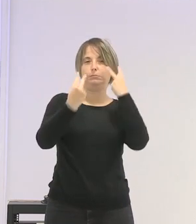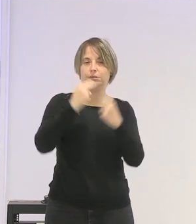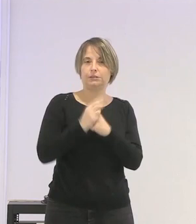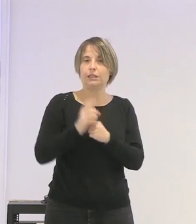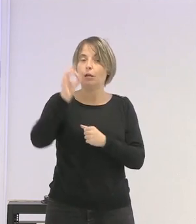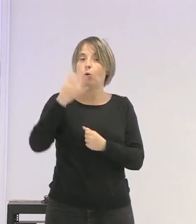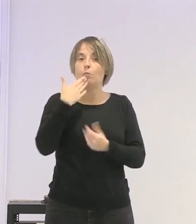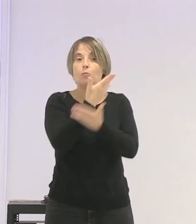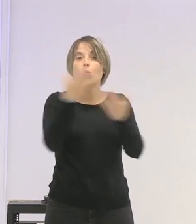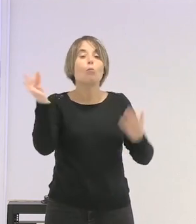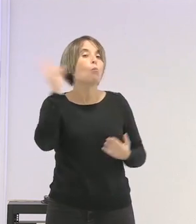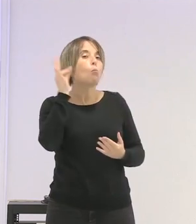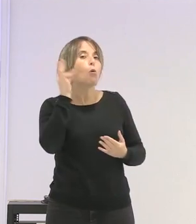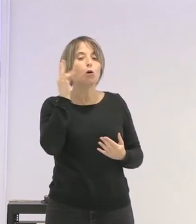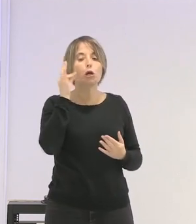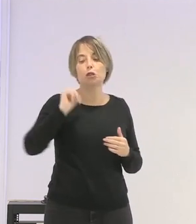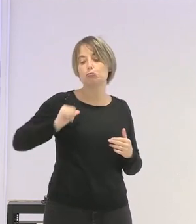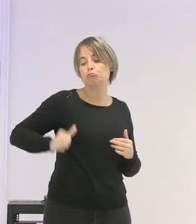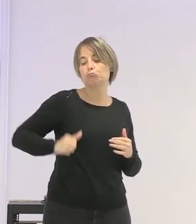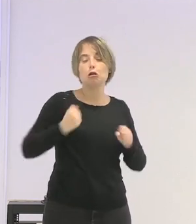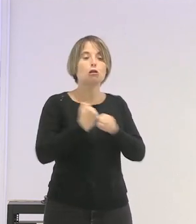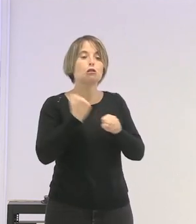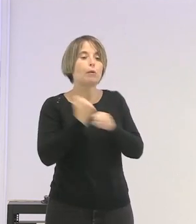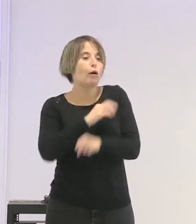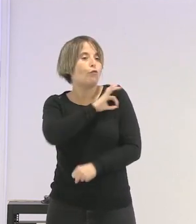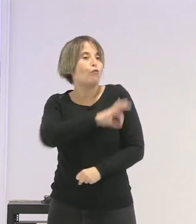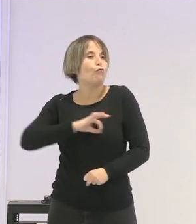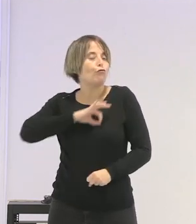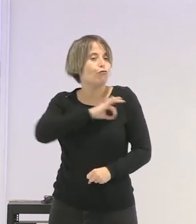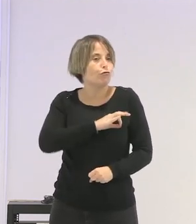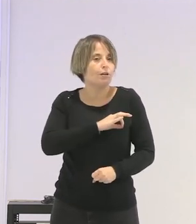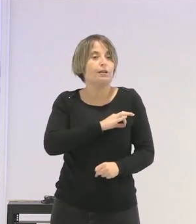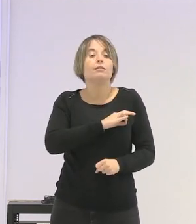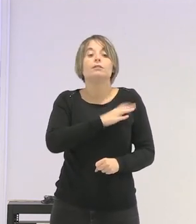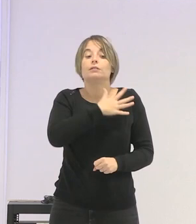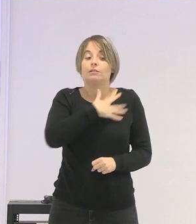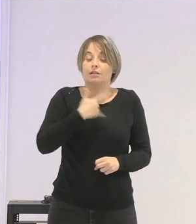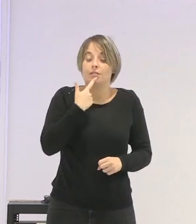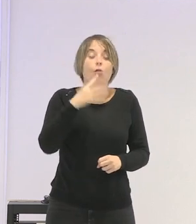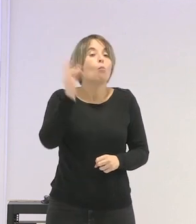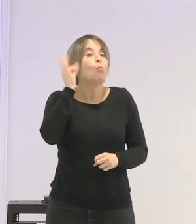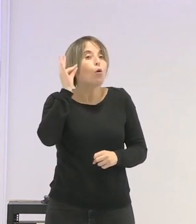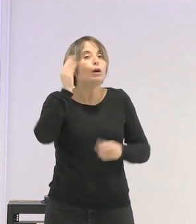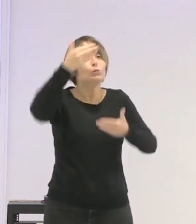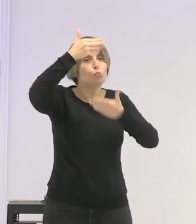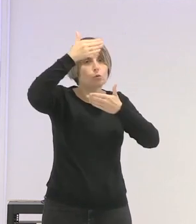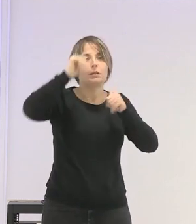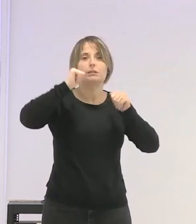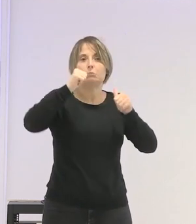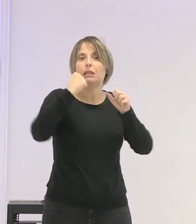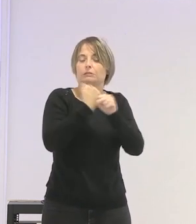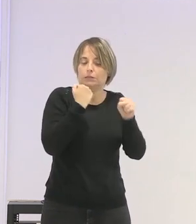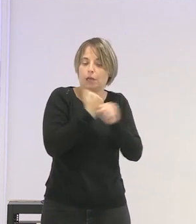con las otras mujeres de clase media por trabajos de funcionarias, es decir, a medida que esas mujeres musulmanas empiezan a trabajar